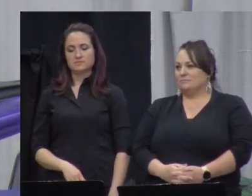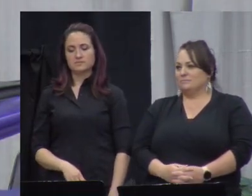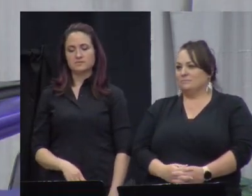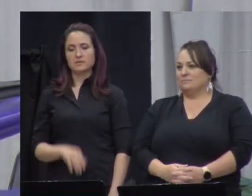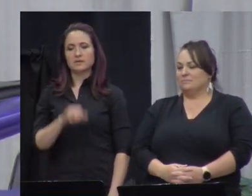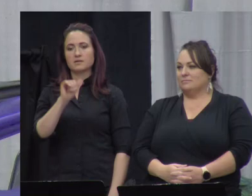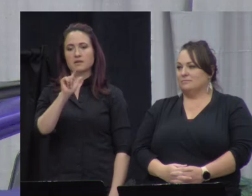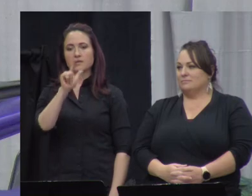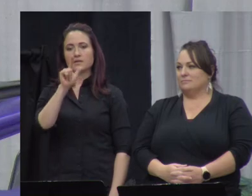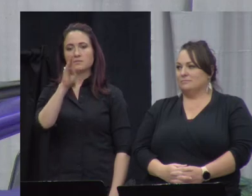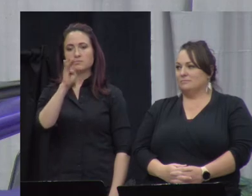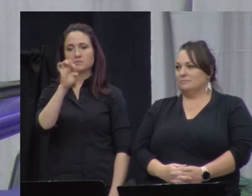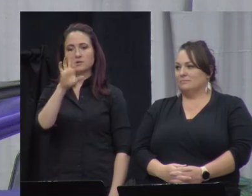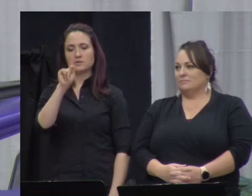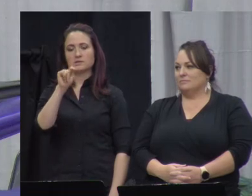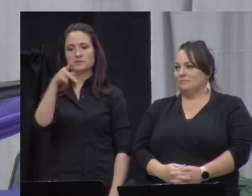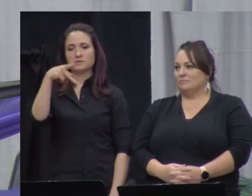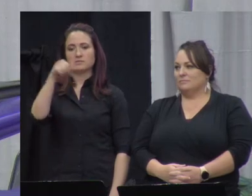Albert Padilla.